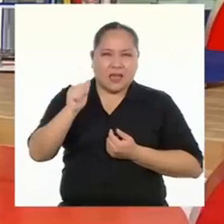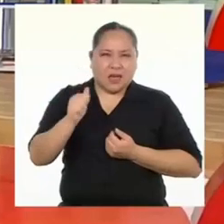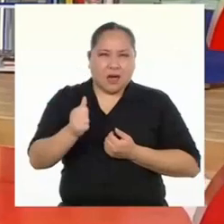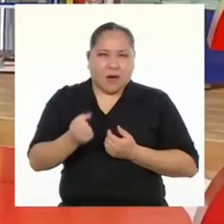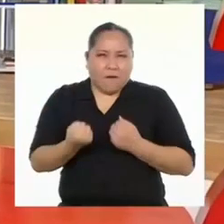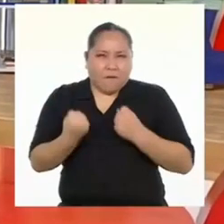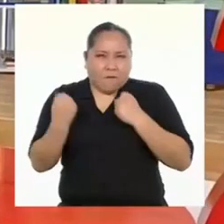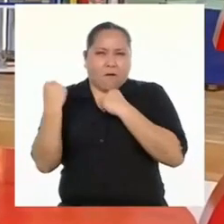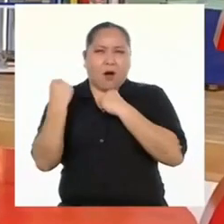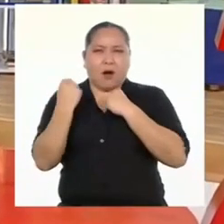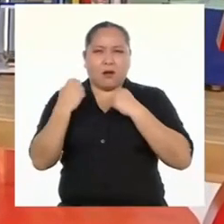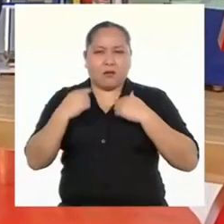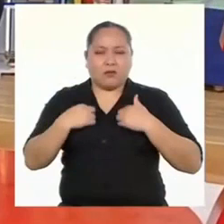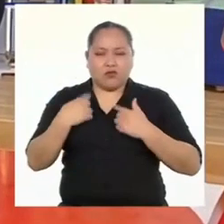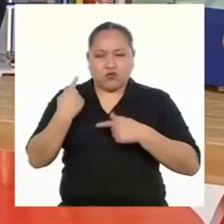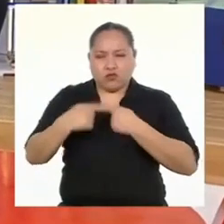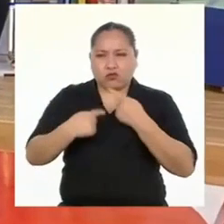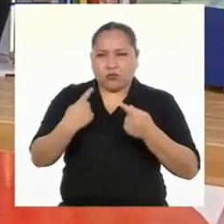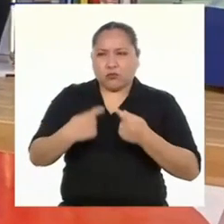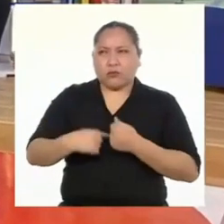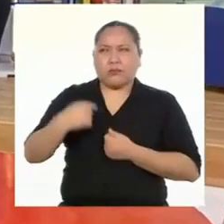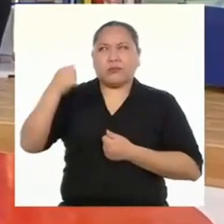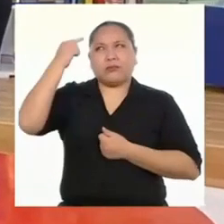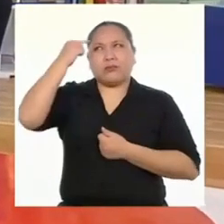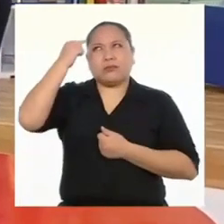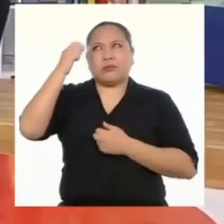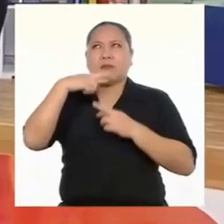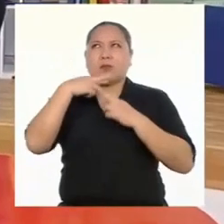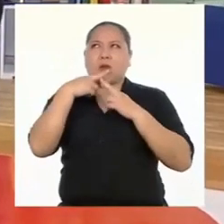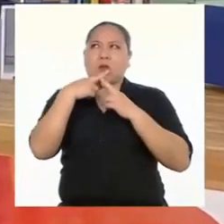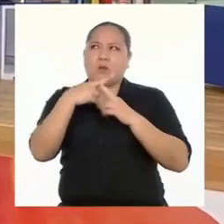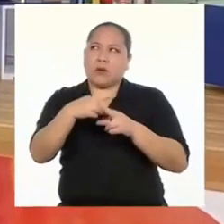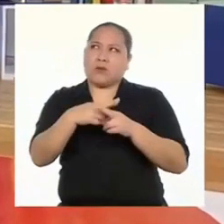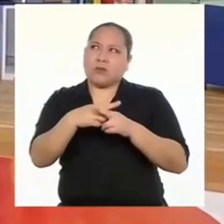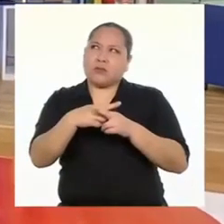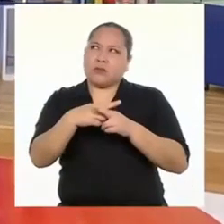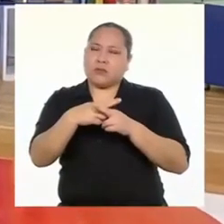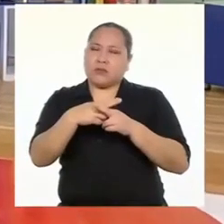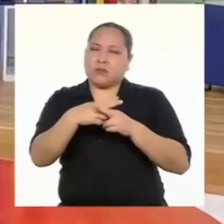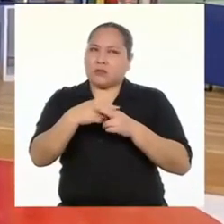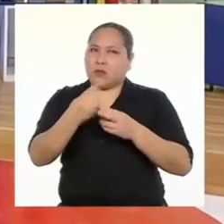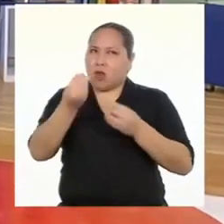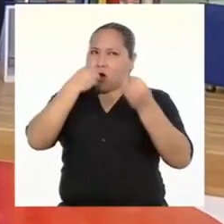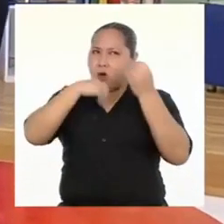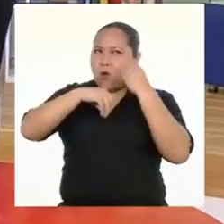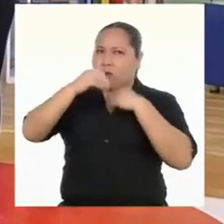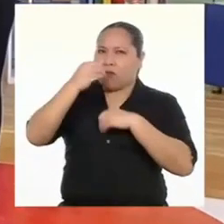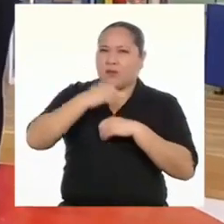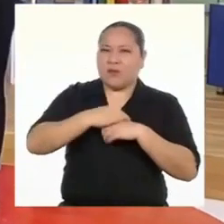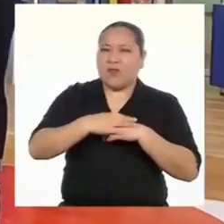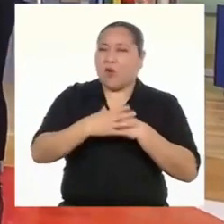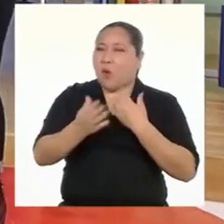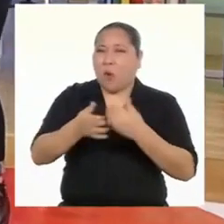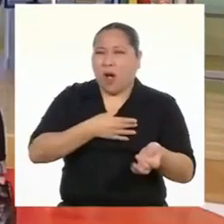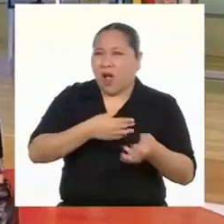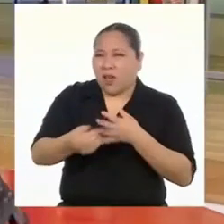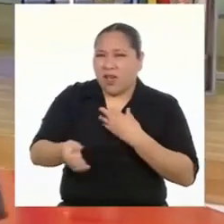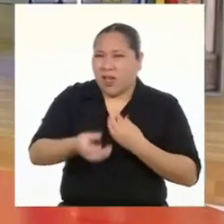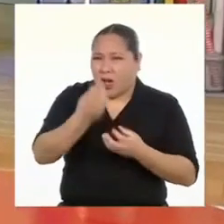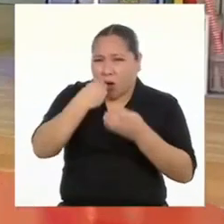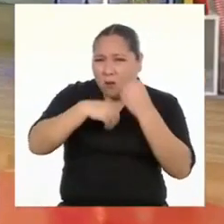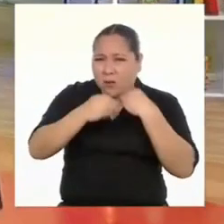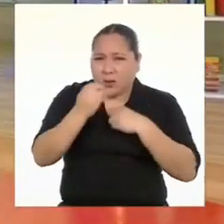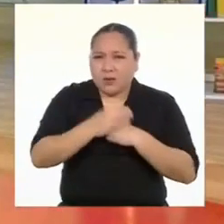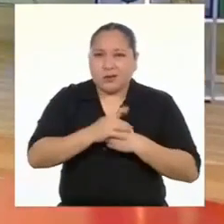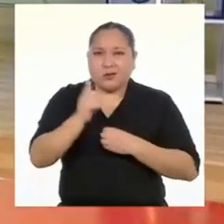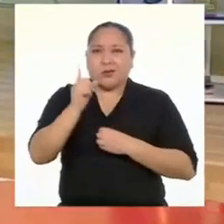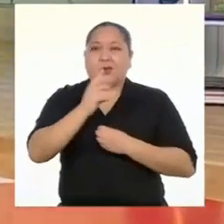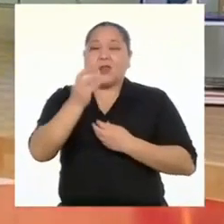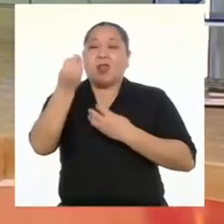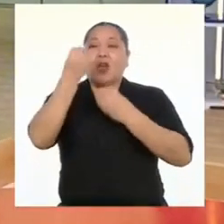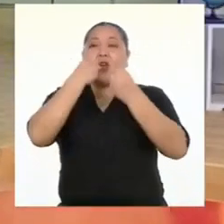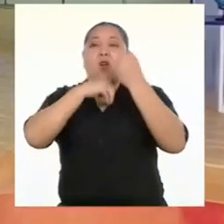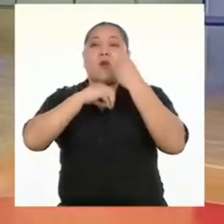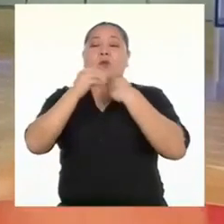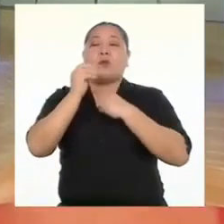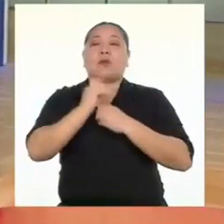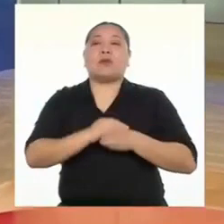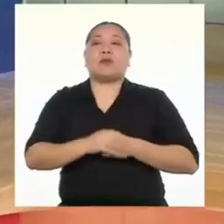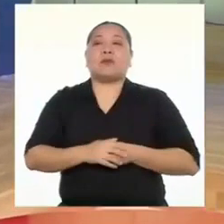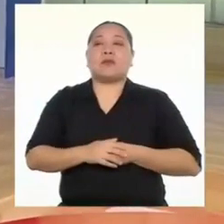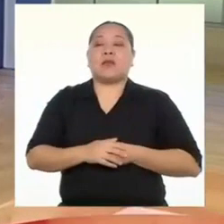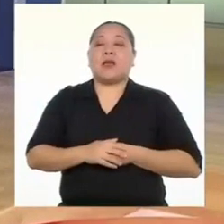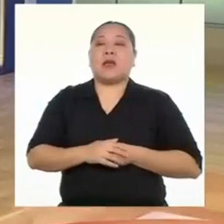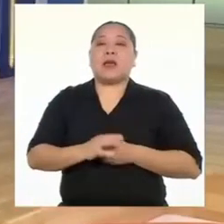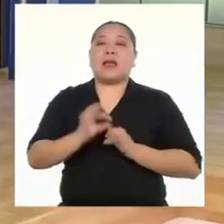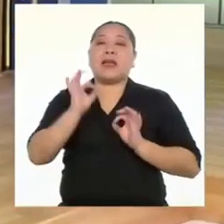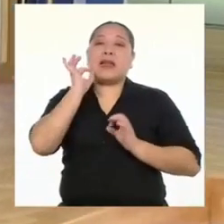a día? La respuesta lógica sería alimentarse. Pero no de cualquier manera. Nuestra alimentación debe ser